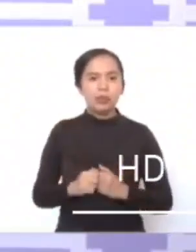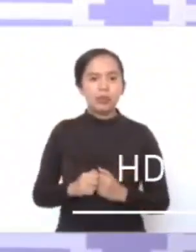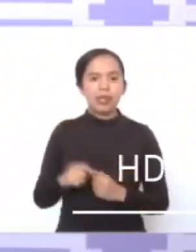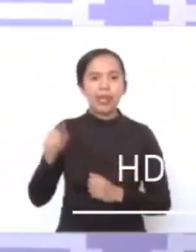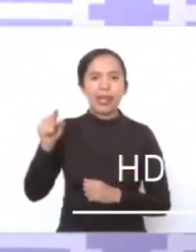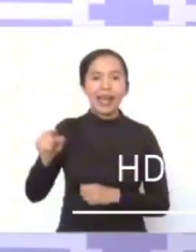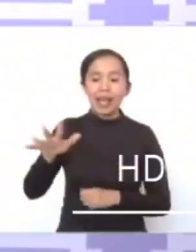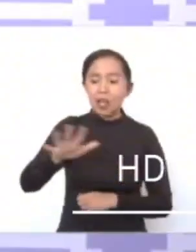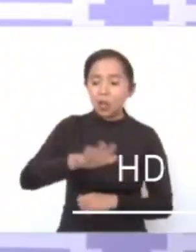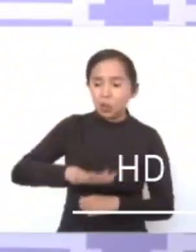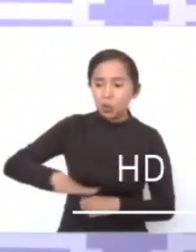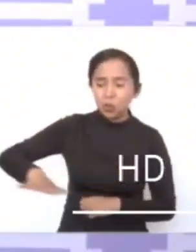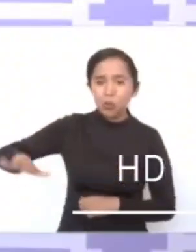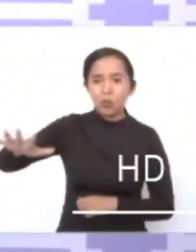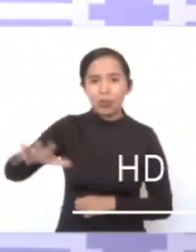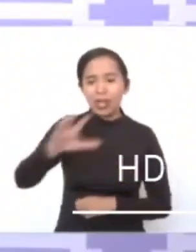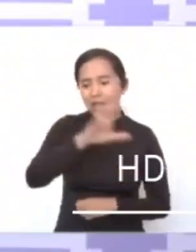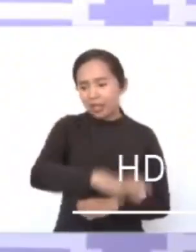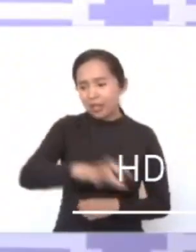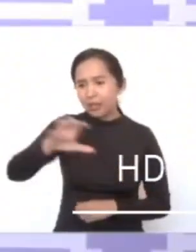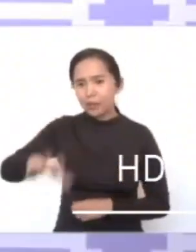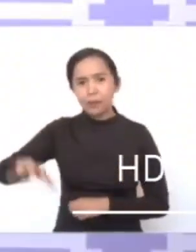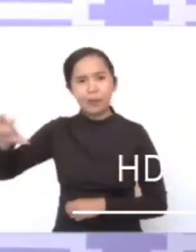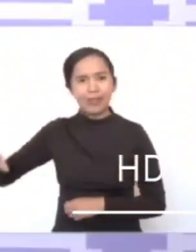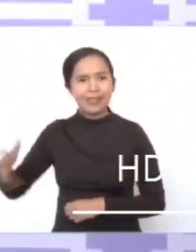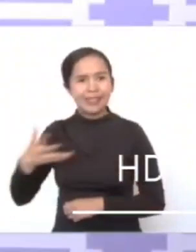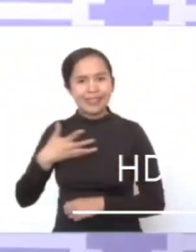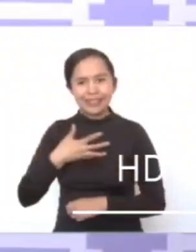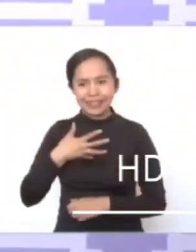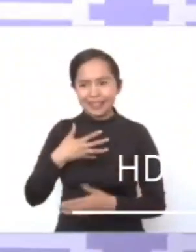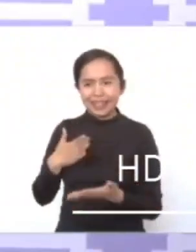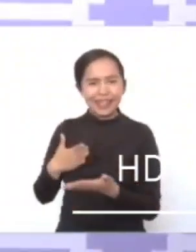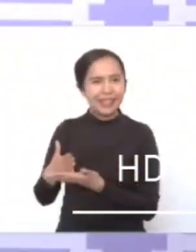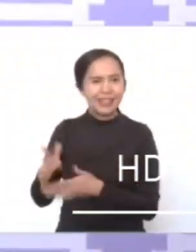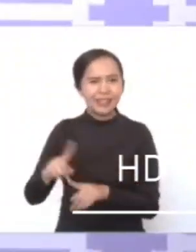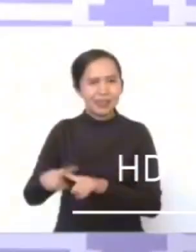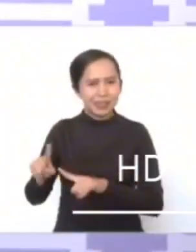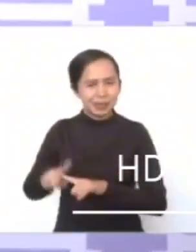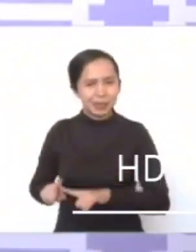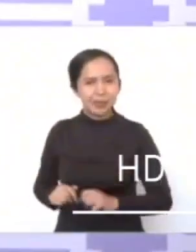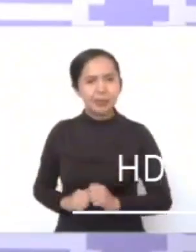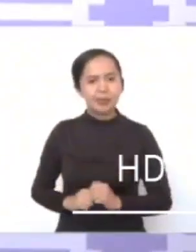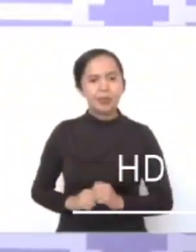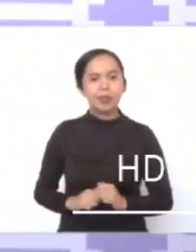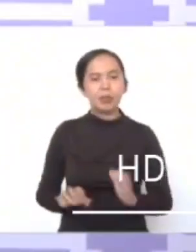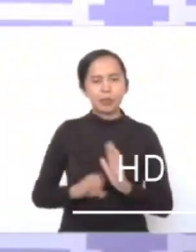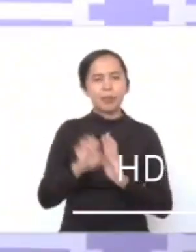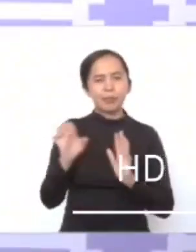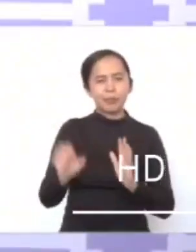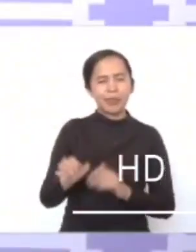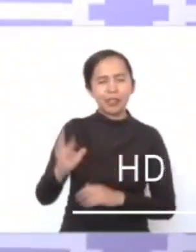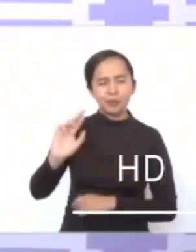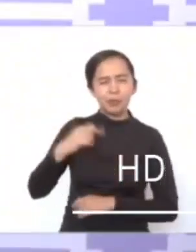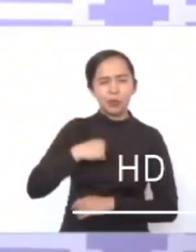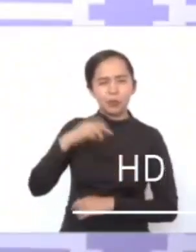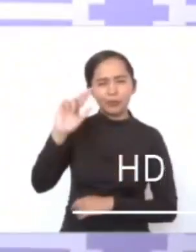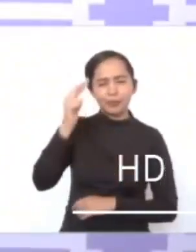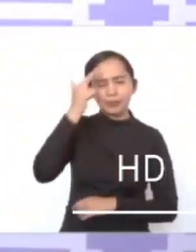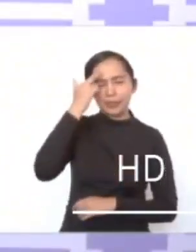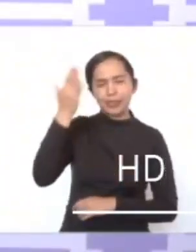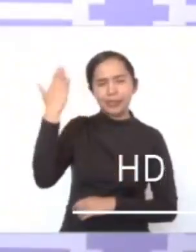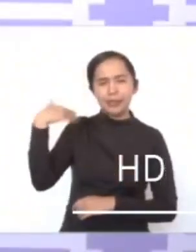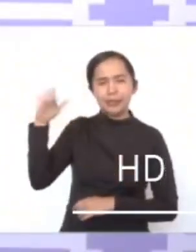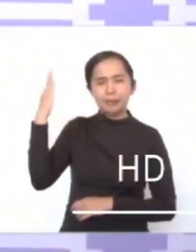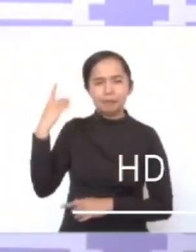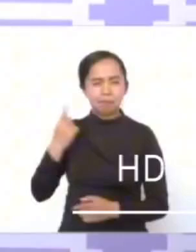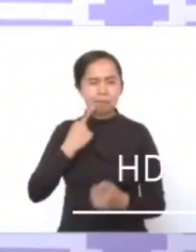más espacios de las mujeres en la vida nacional. Yo me acuerdo que en algún debate se